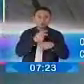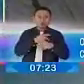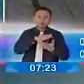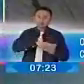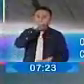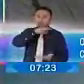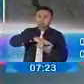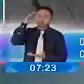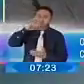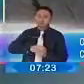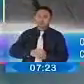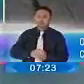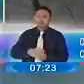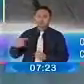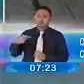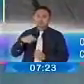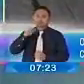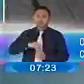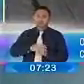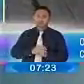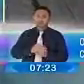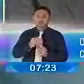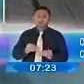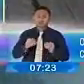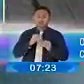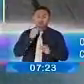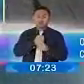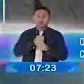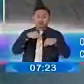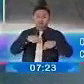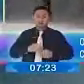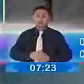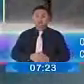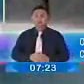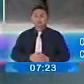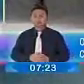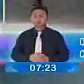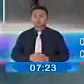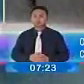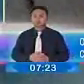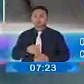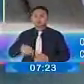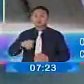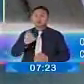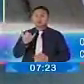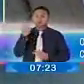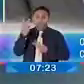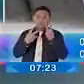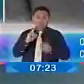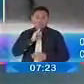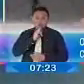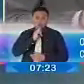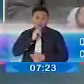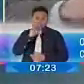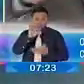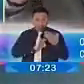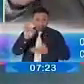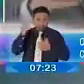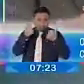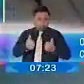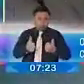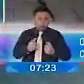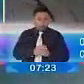participación, y eso va a redundar en miles de fuentes de empleo acá en el país. O sea, ¿usted calificaría en definitiva la visita de Estados Unidos como sobresaliente para el país